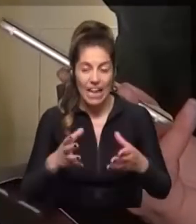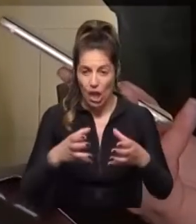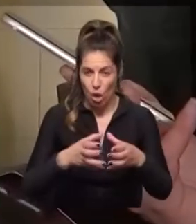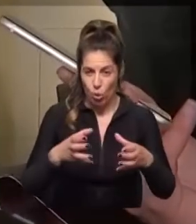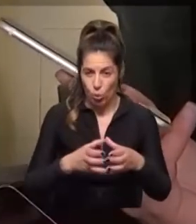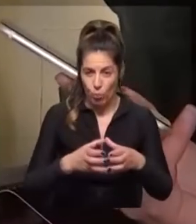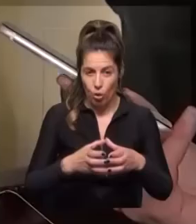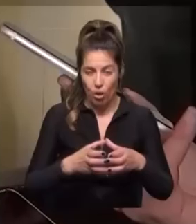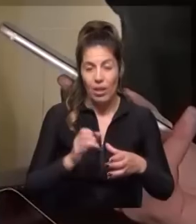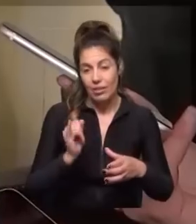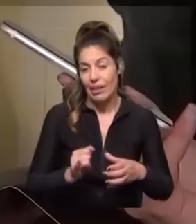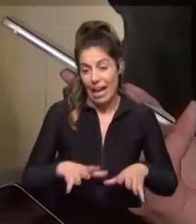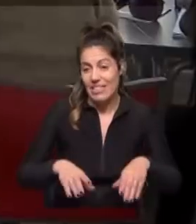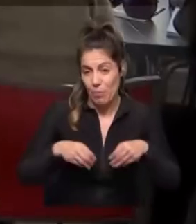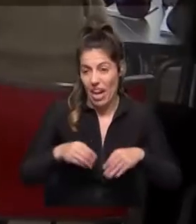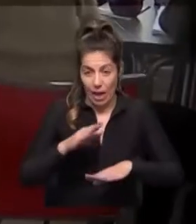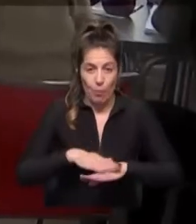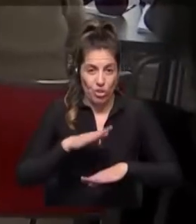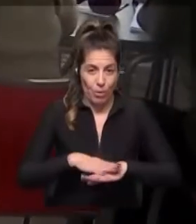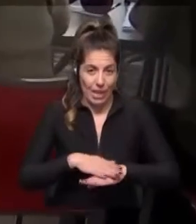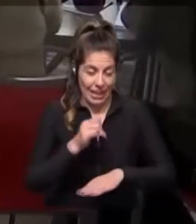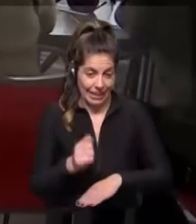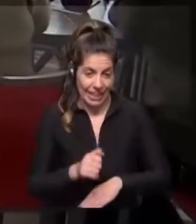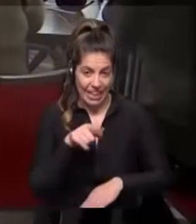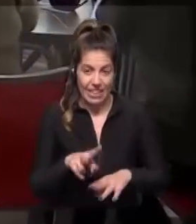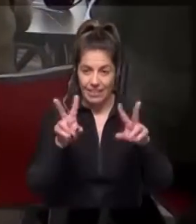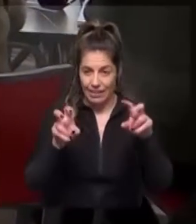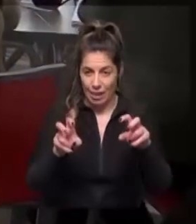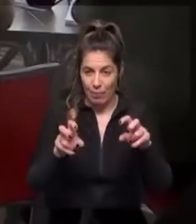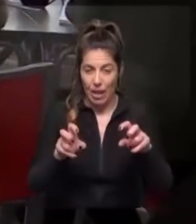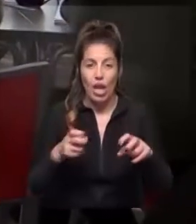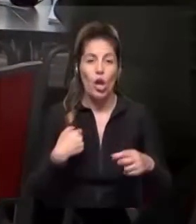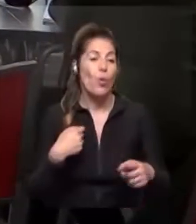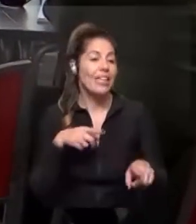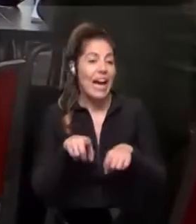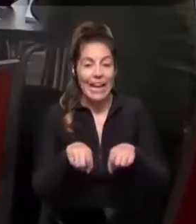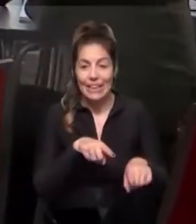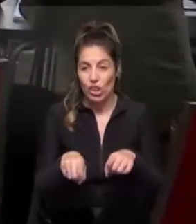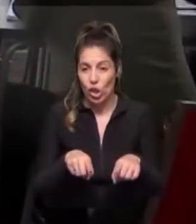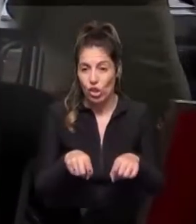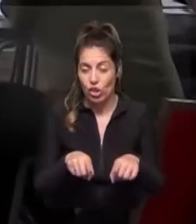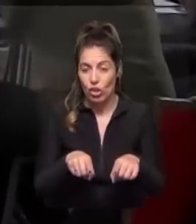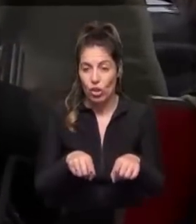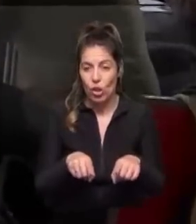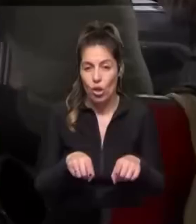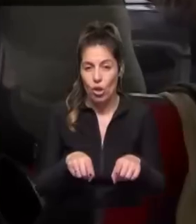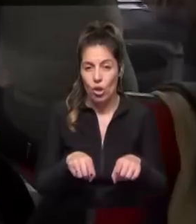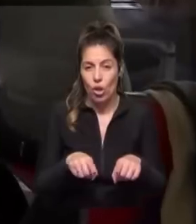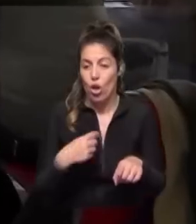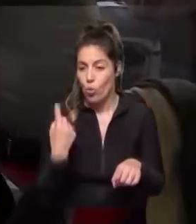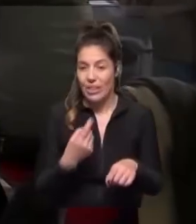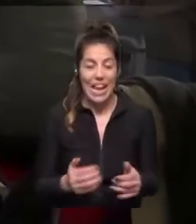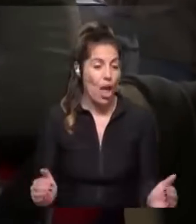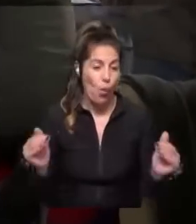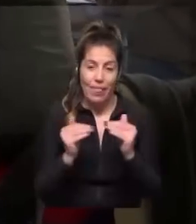tienen que asumir la responsabilidad que tienen en ese tema nuestra gestión se caracterizó por por el por